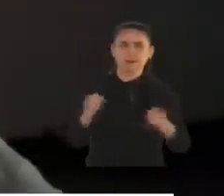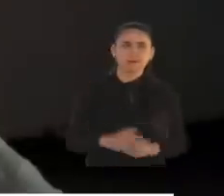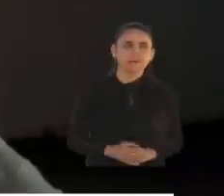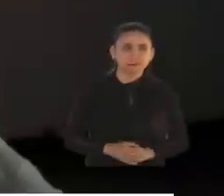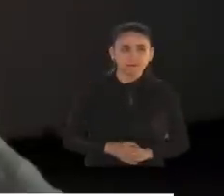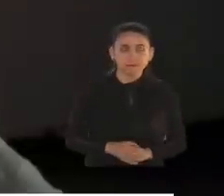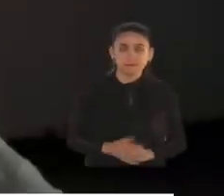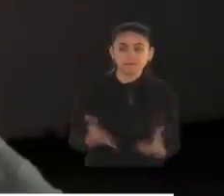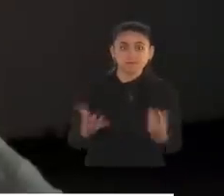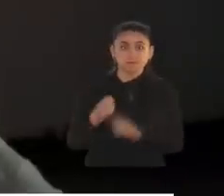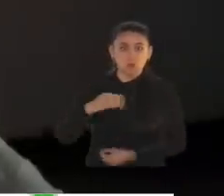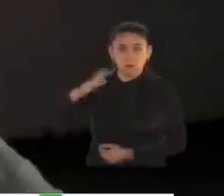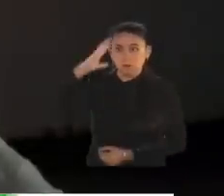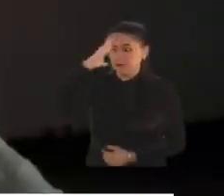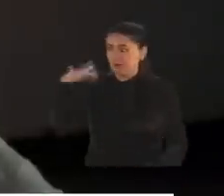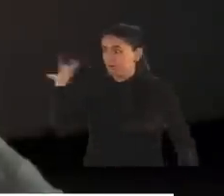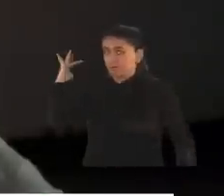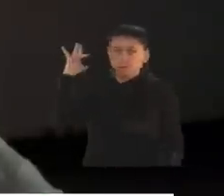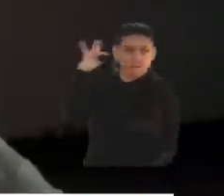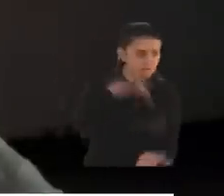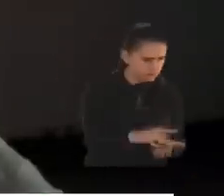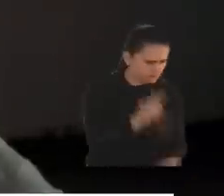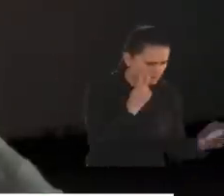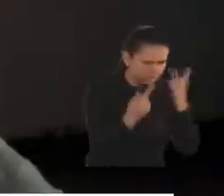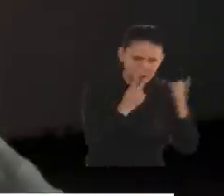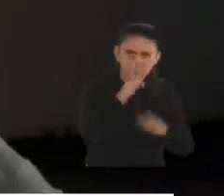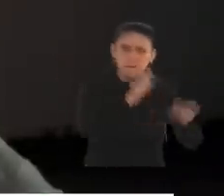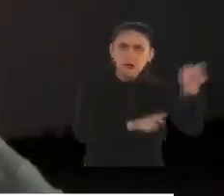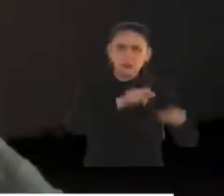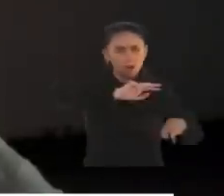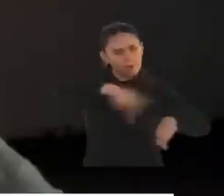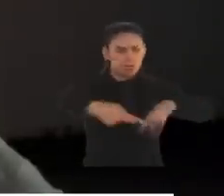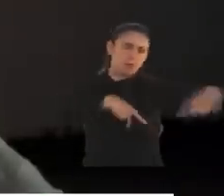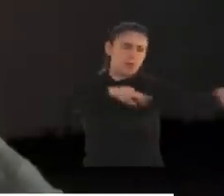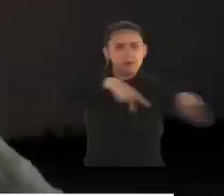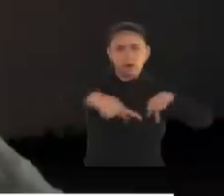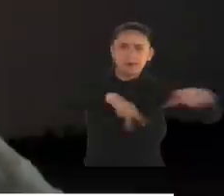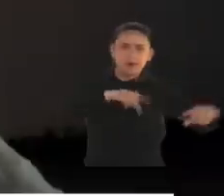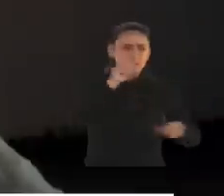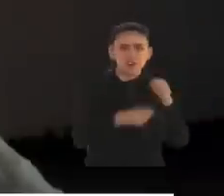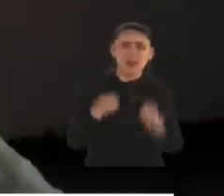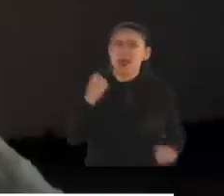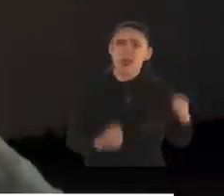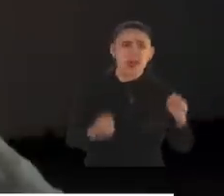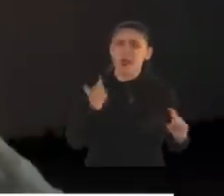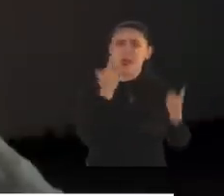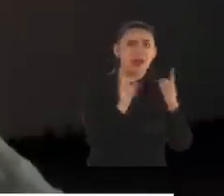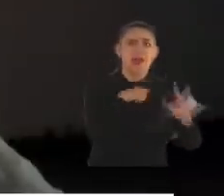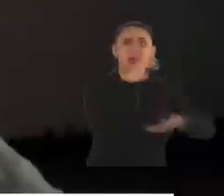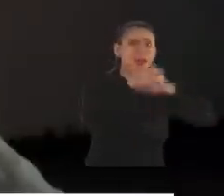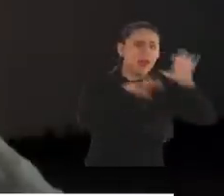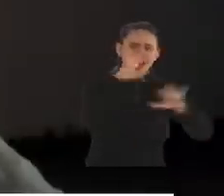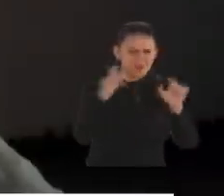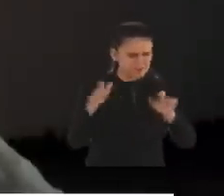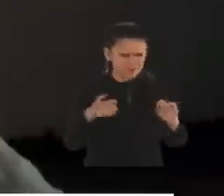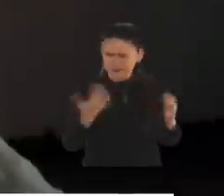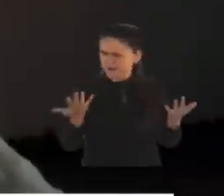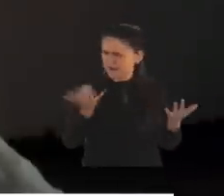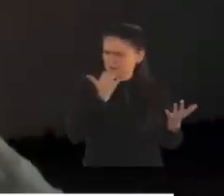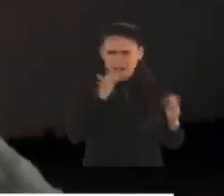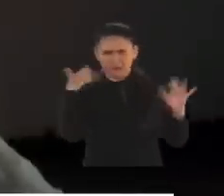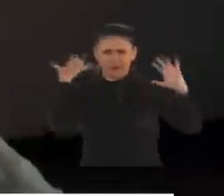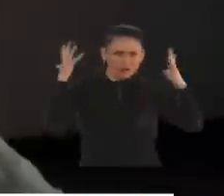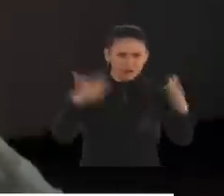Cuando los oficiales llegaron a la escena del crimen, habían muchas personas y clientes del lugar que salían corriendo y gritando. Los oficiales ingresaron al